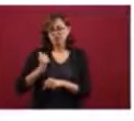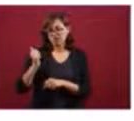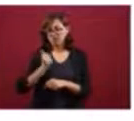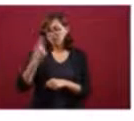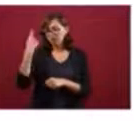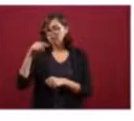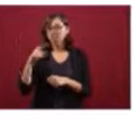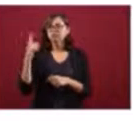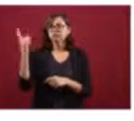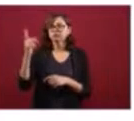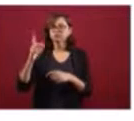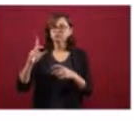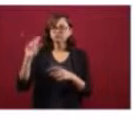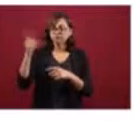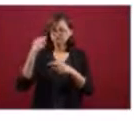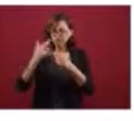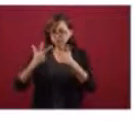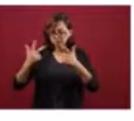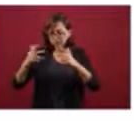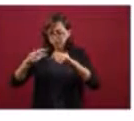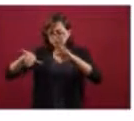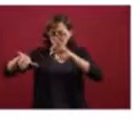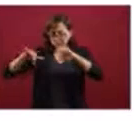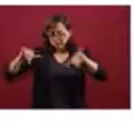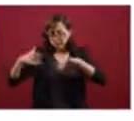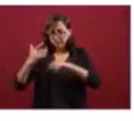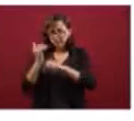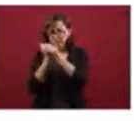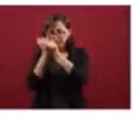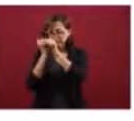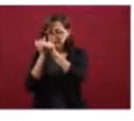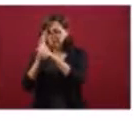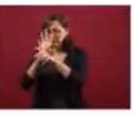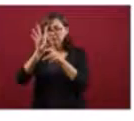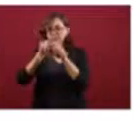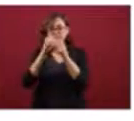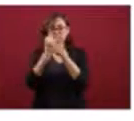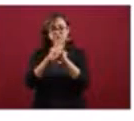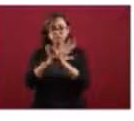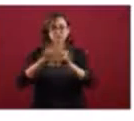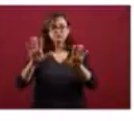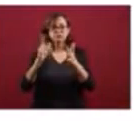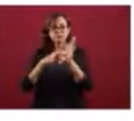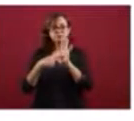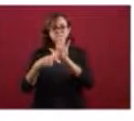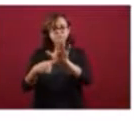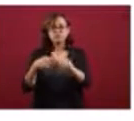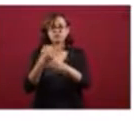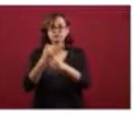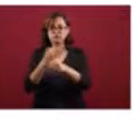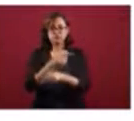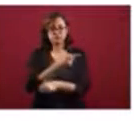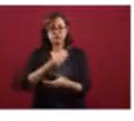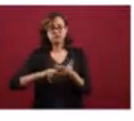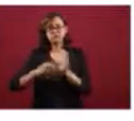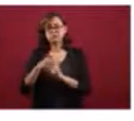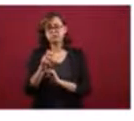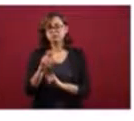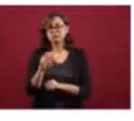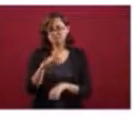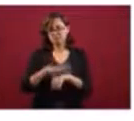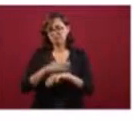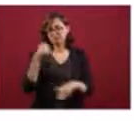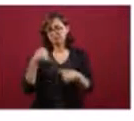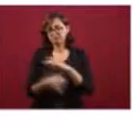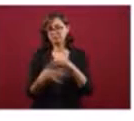las turbinas de aviación y dimos el informe correspondiente que ahorita detallará brevemente el ingeniero Morán.